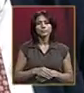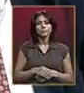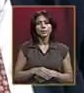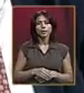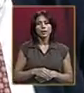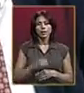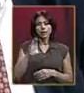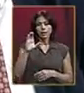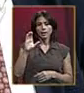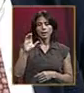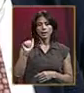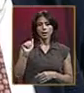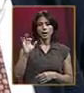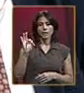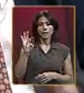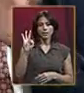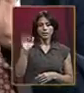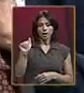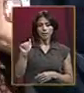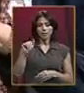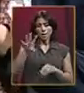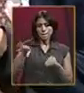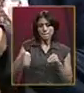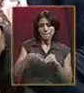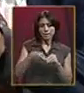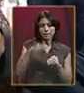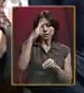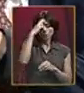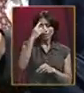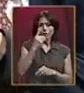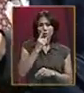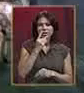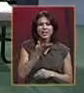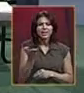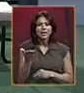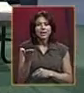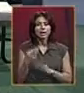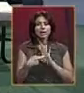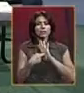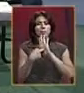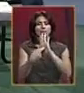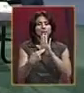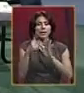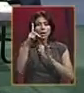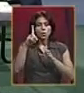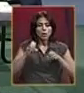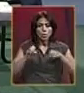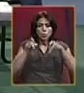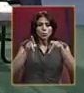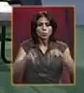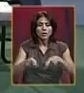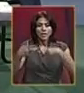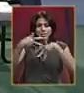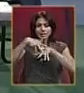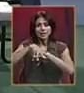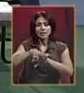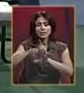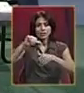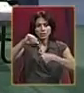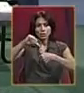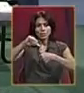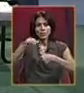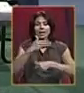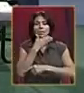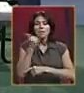del CAFTA más República Dominicana es que representa también una oportunidad de integración de Centroamérica de